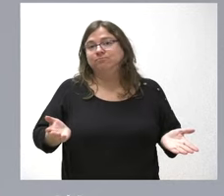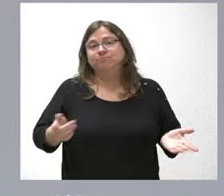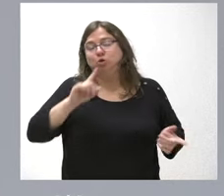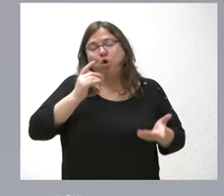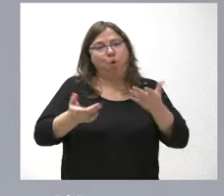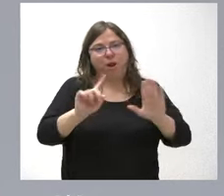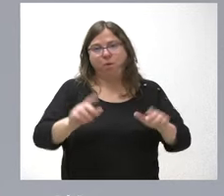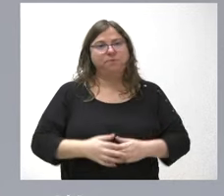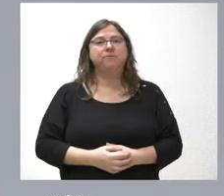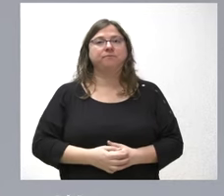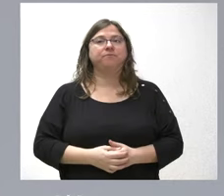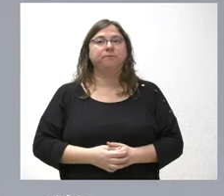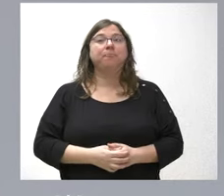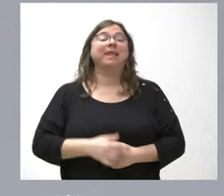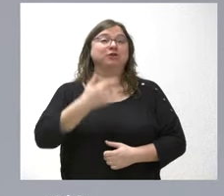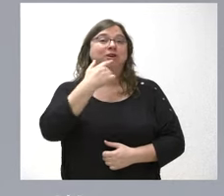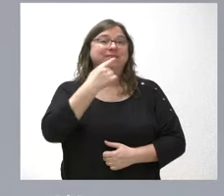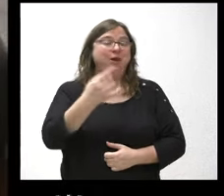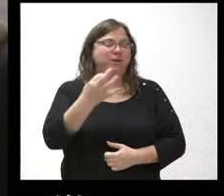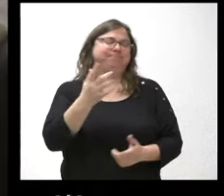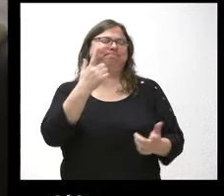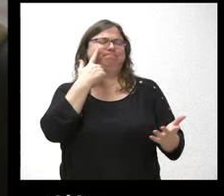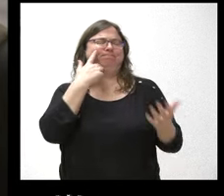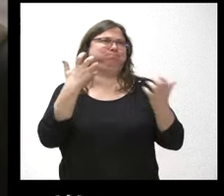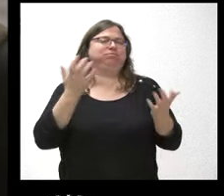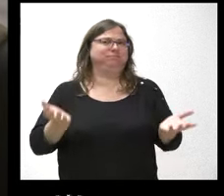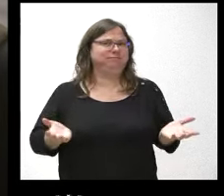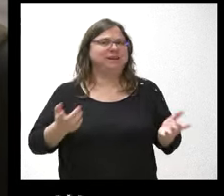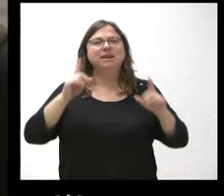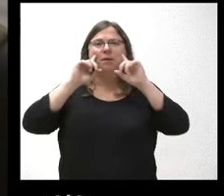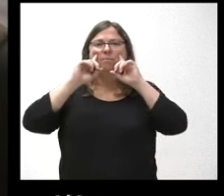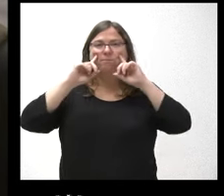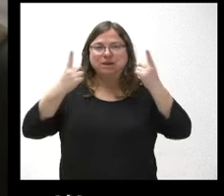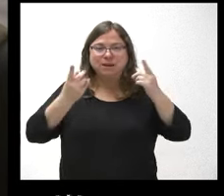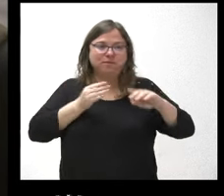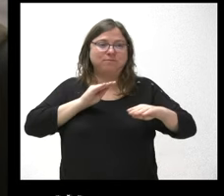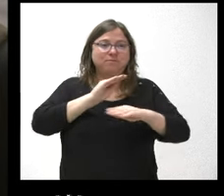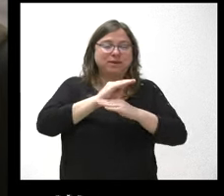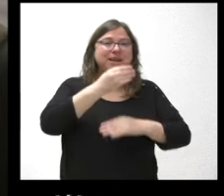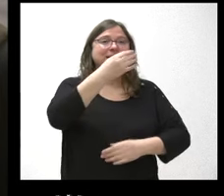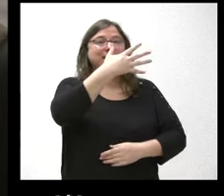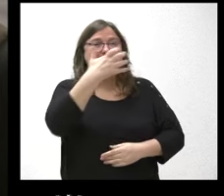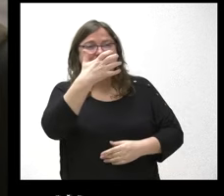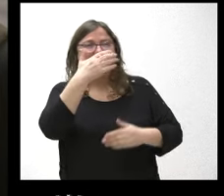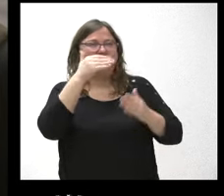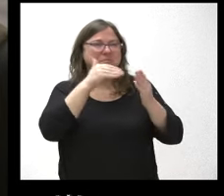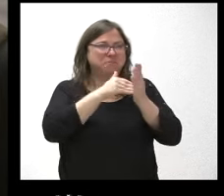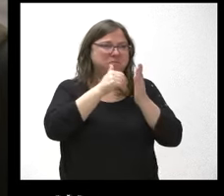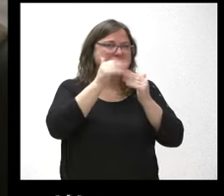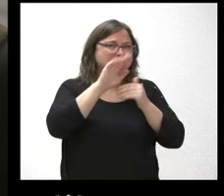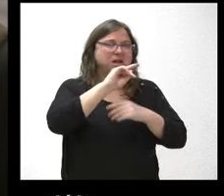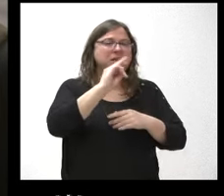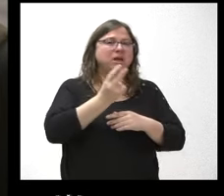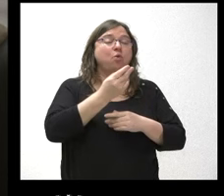valoro. Sí, pero bueno, lo que quiero decir es que es llamativo, ¿no?, que por primera vez la Junta destine una cuantía de 500 y pico mil euros, como ha hablado,